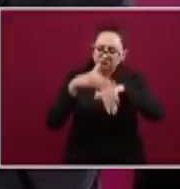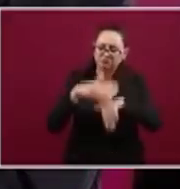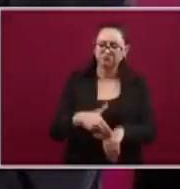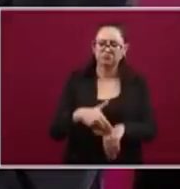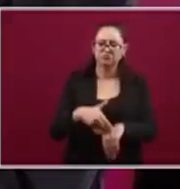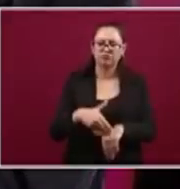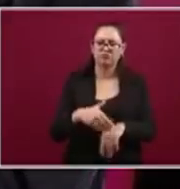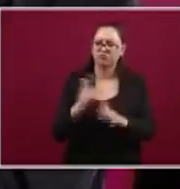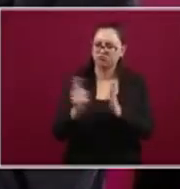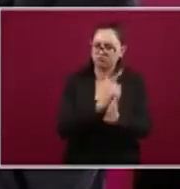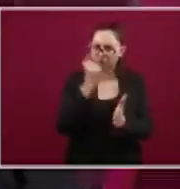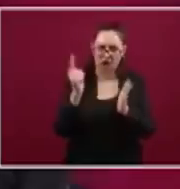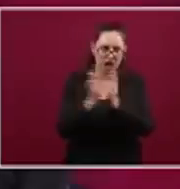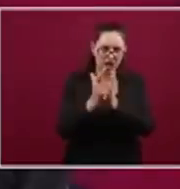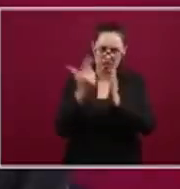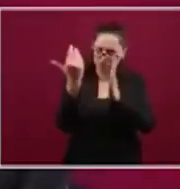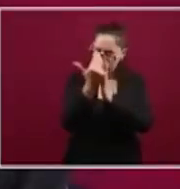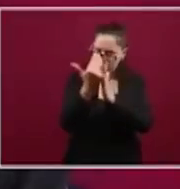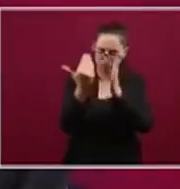ley